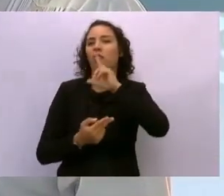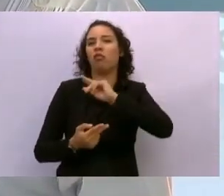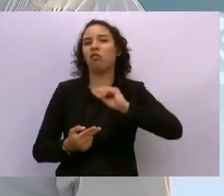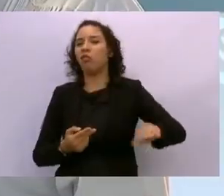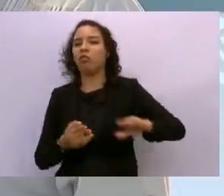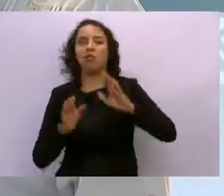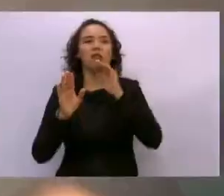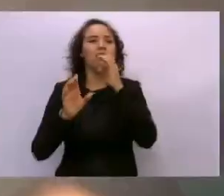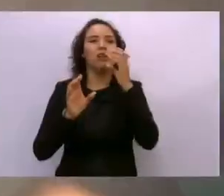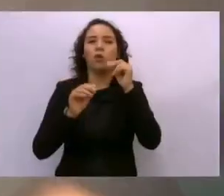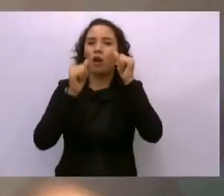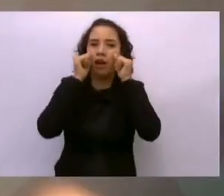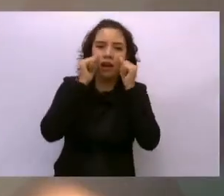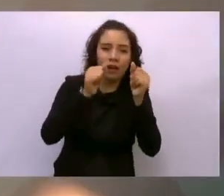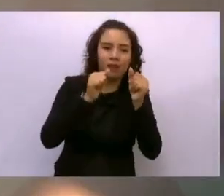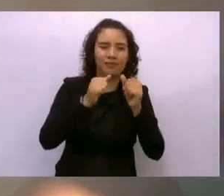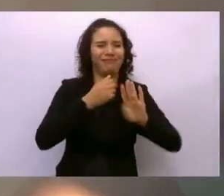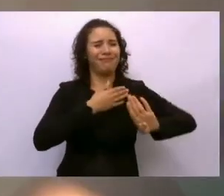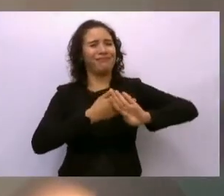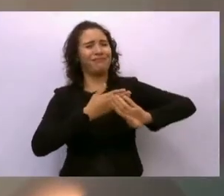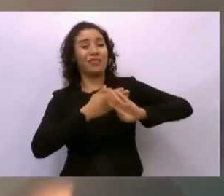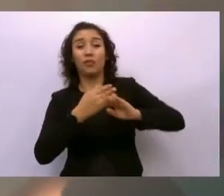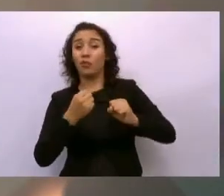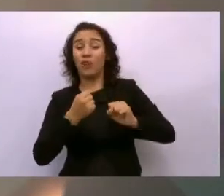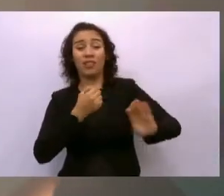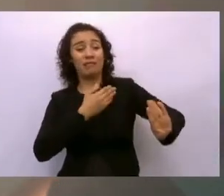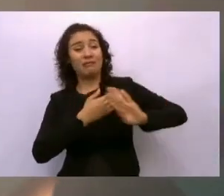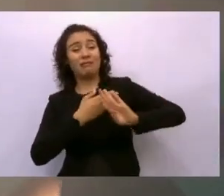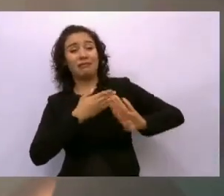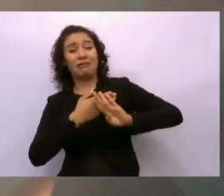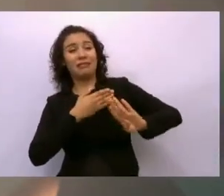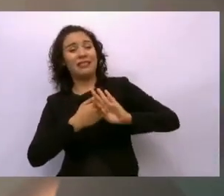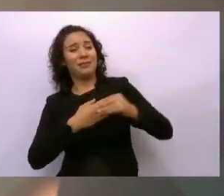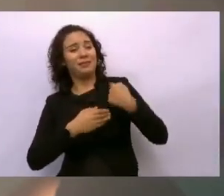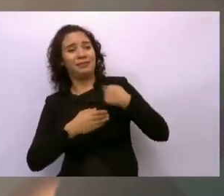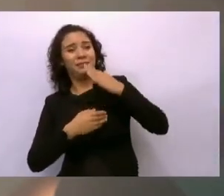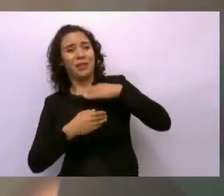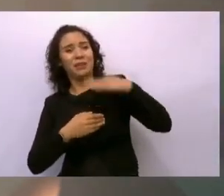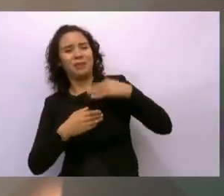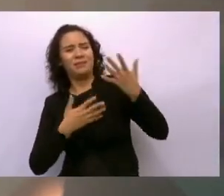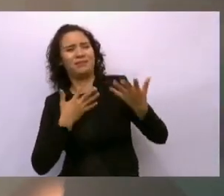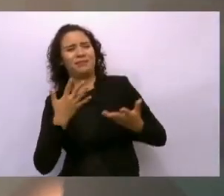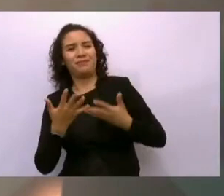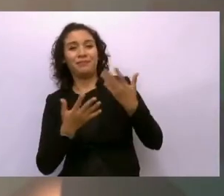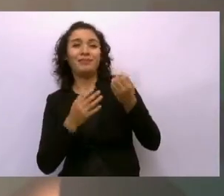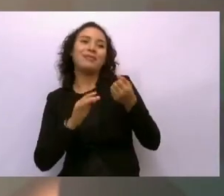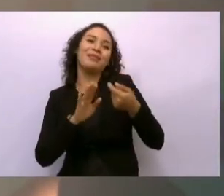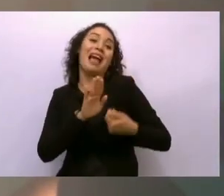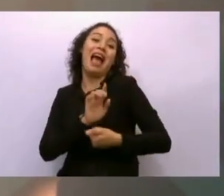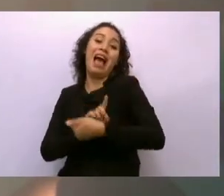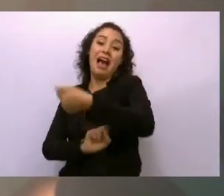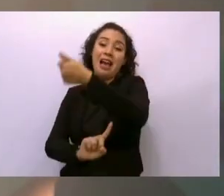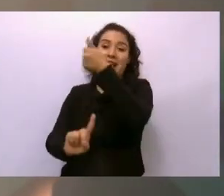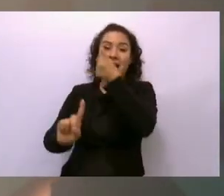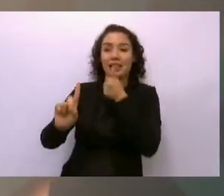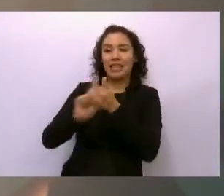medicamentos, muy fuerte, porque estaban detrás estos intereses.